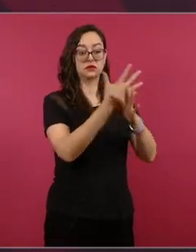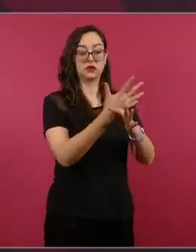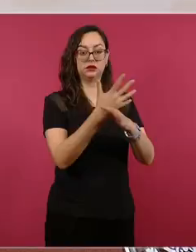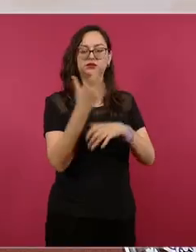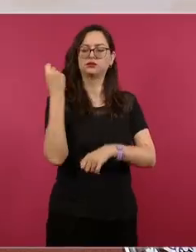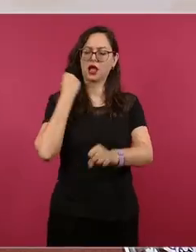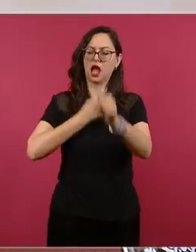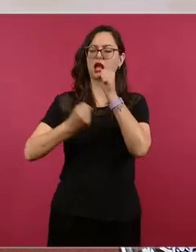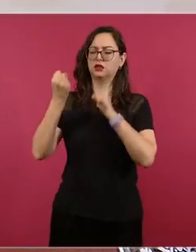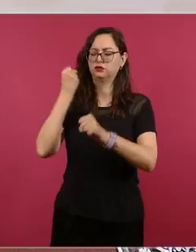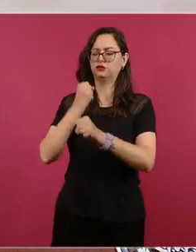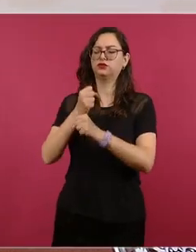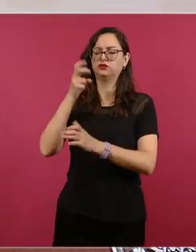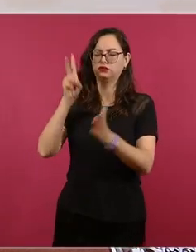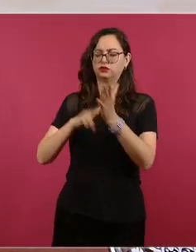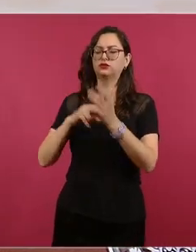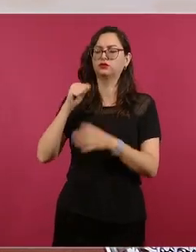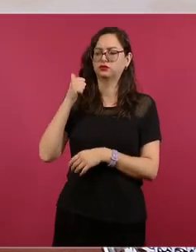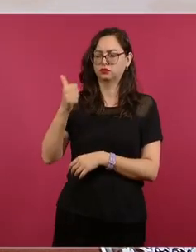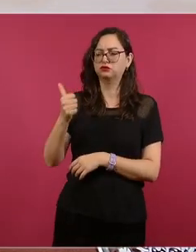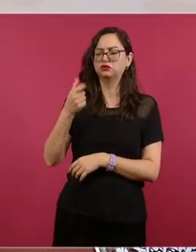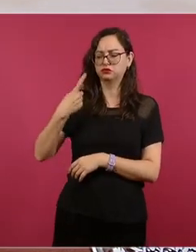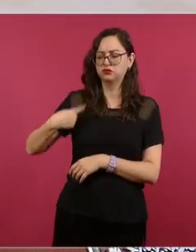¿eh? Primero,